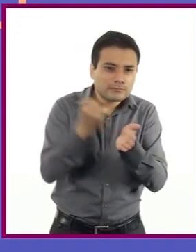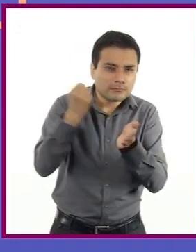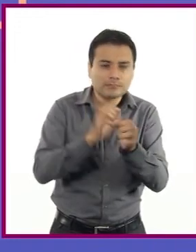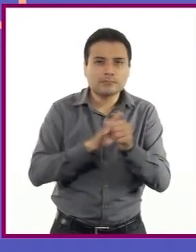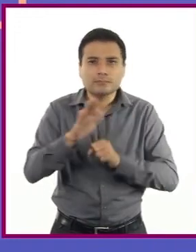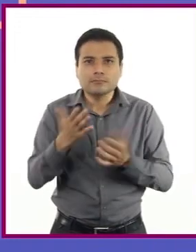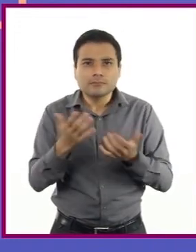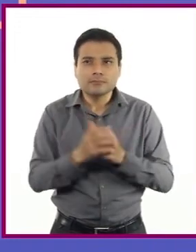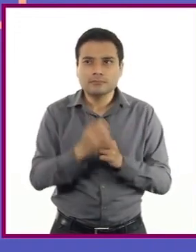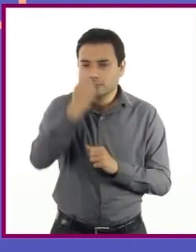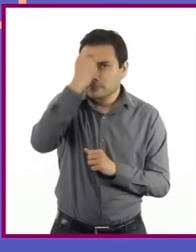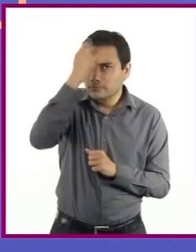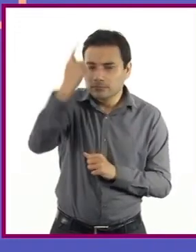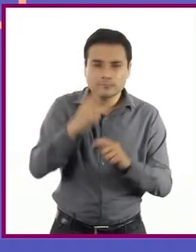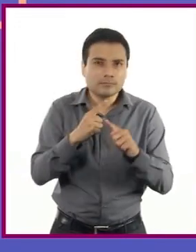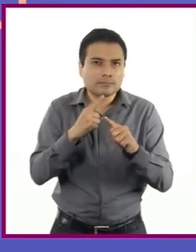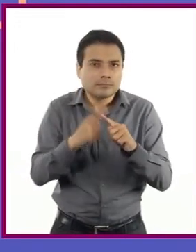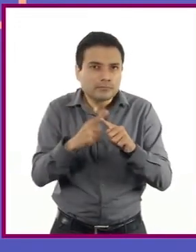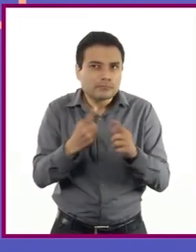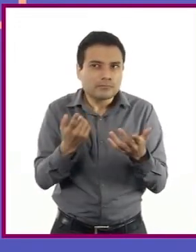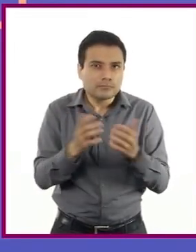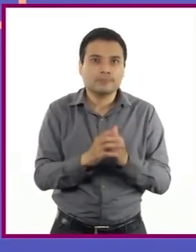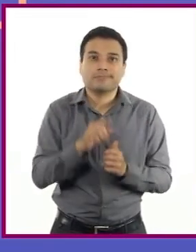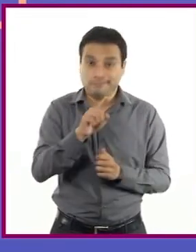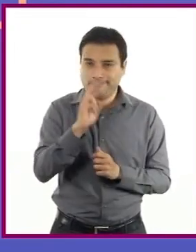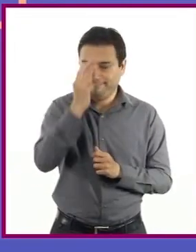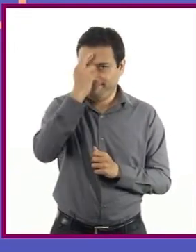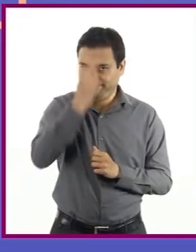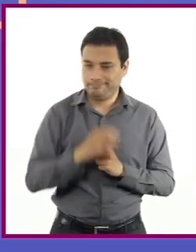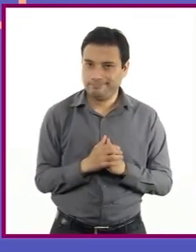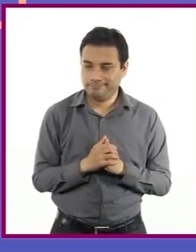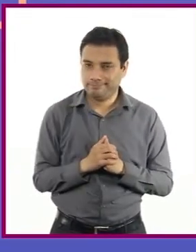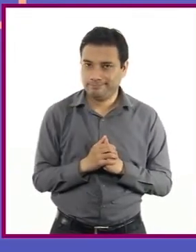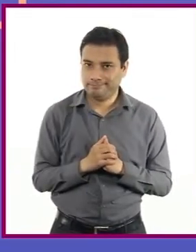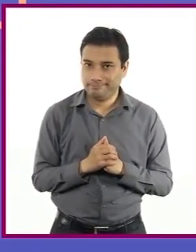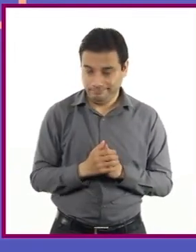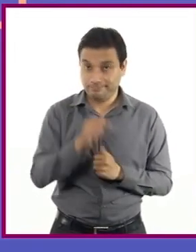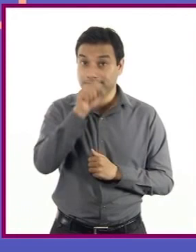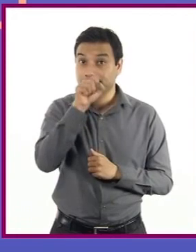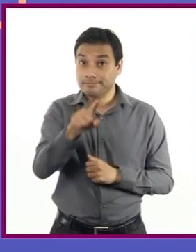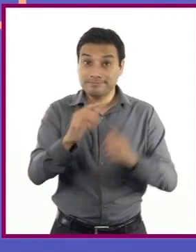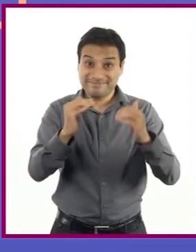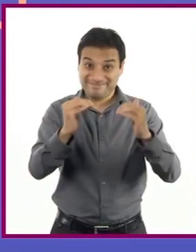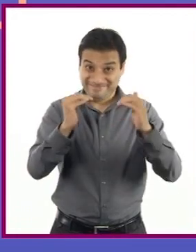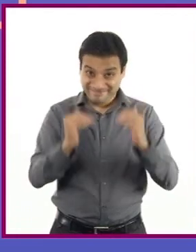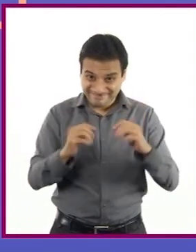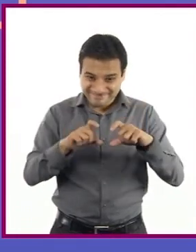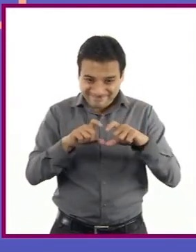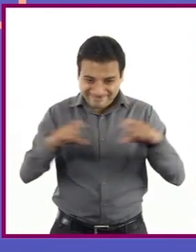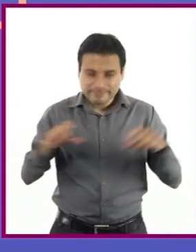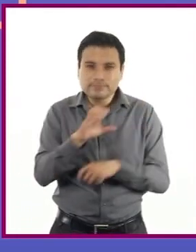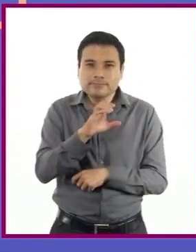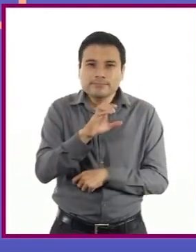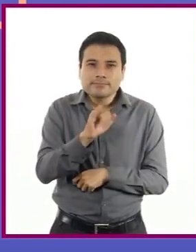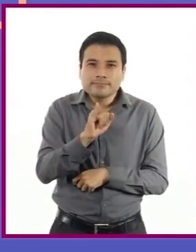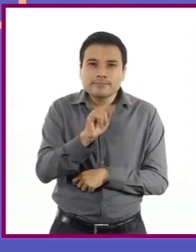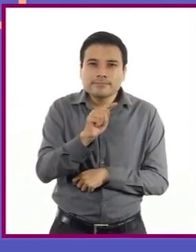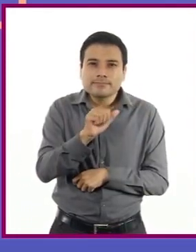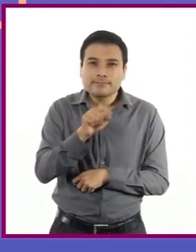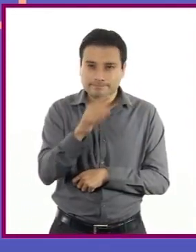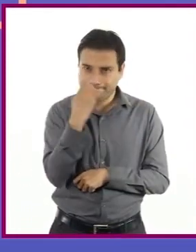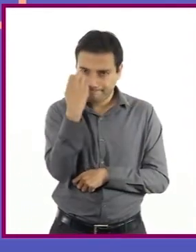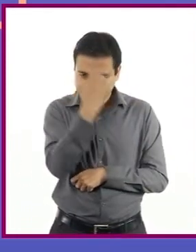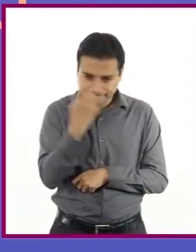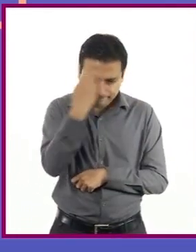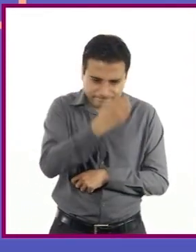o el autor tienen a cierto punto de vista en particular. Revisen en las citas de los artículos que la información esté